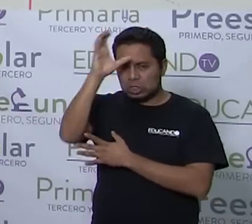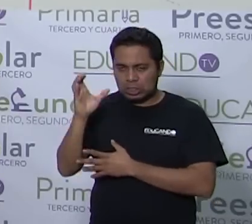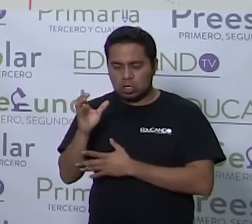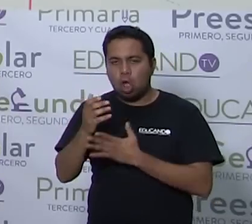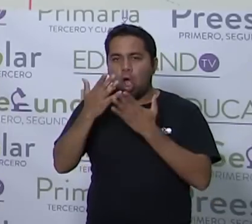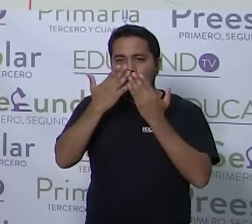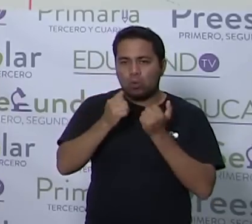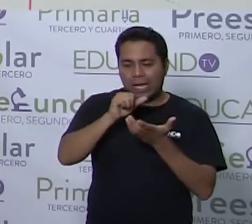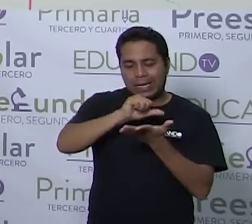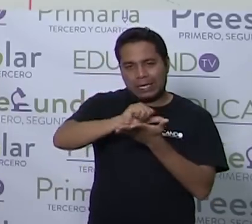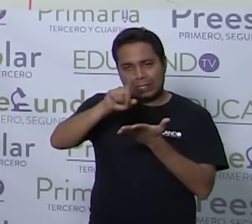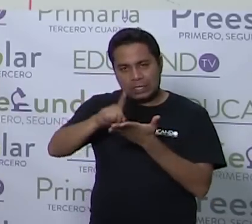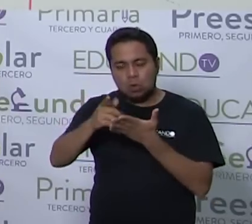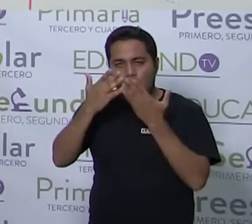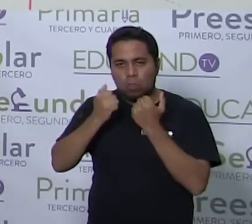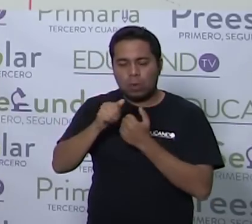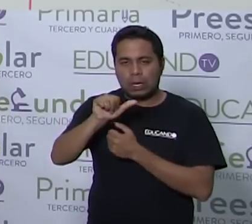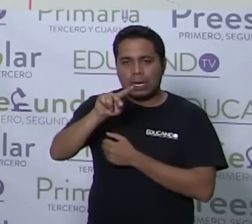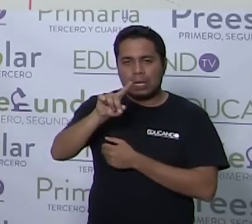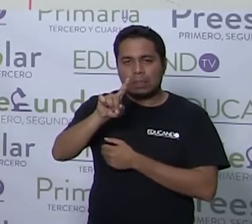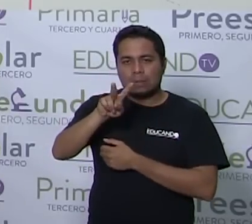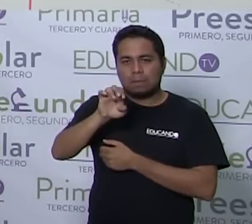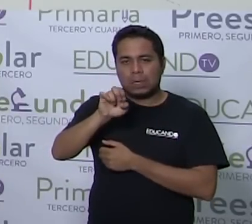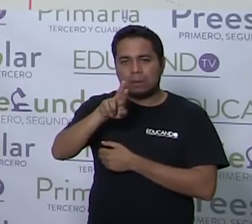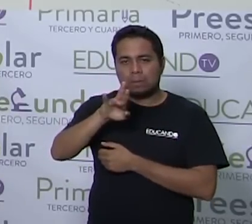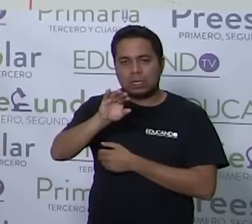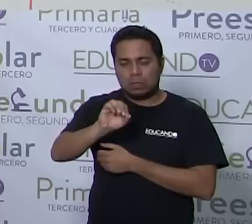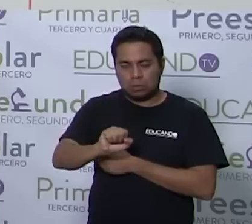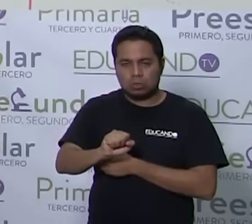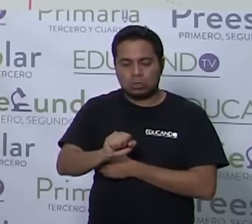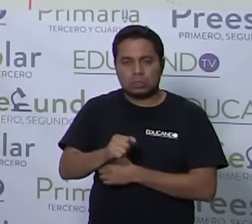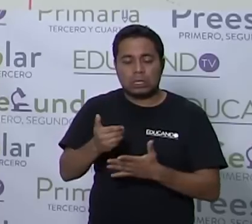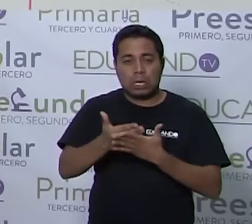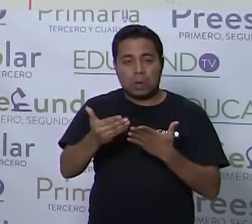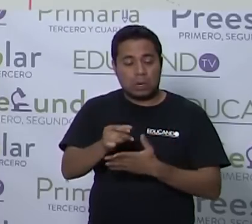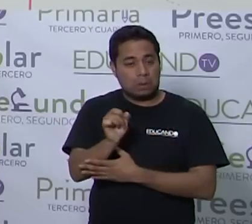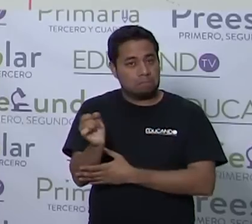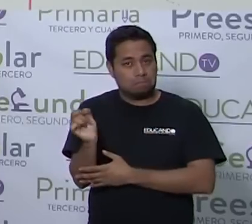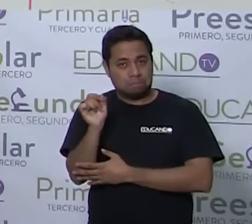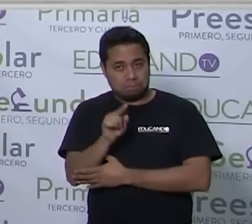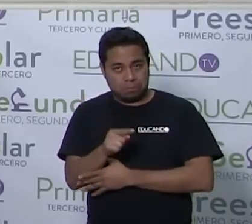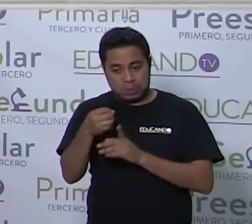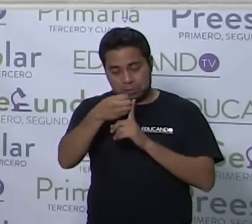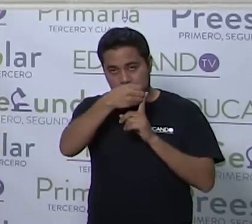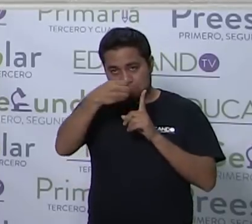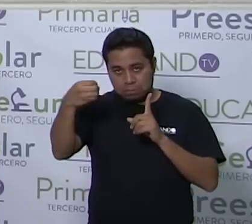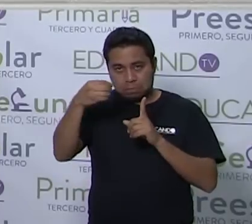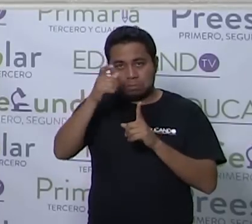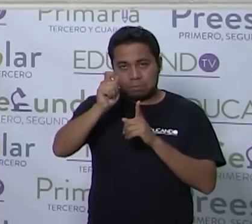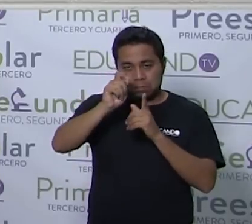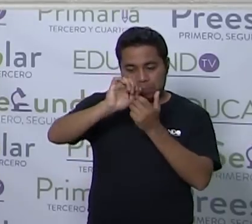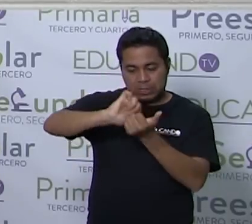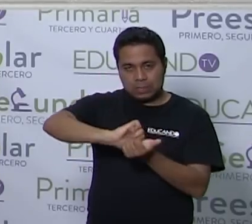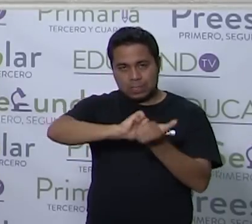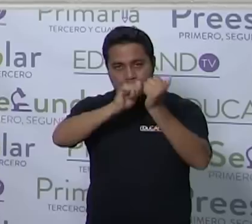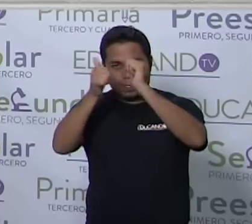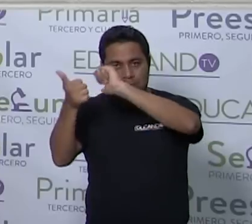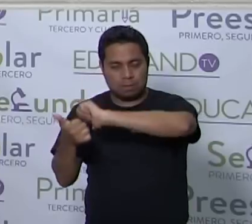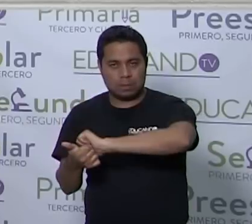ni adverbios. Ahora vamos a hacer esta misma oración de una manera